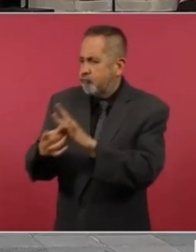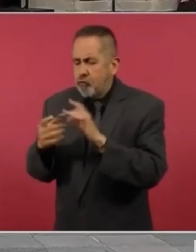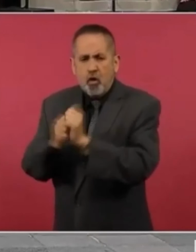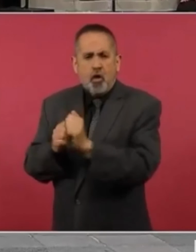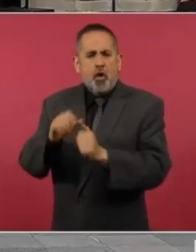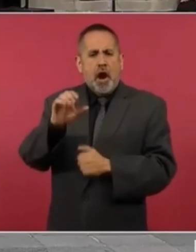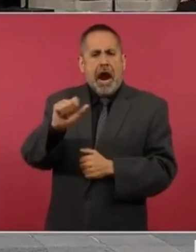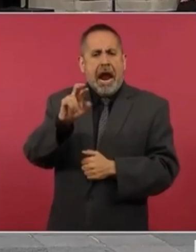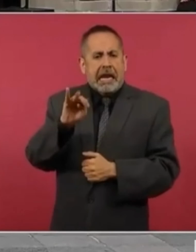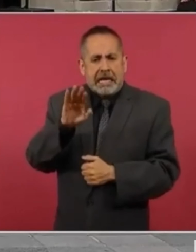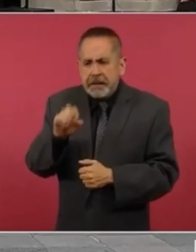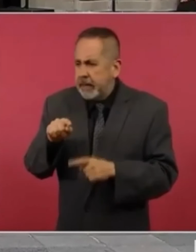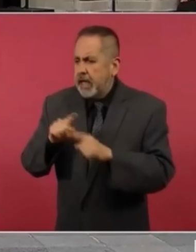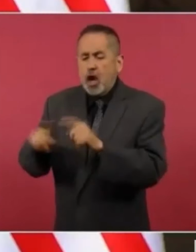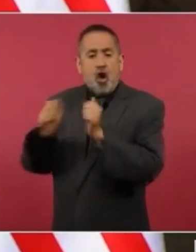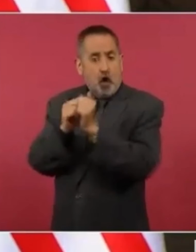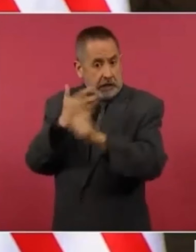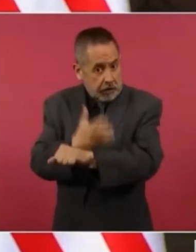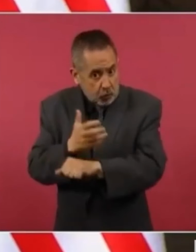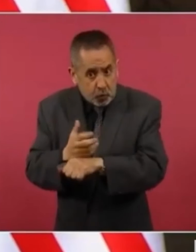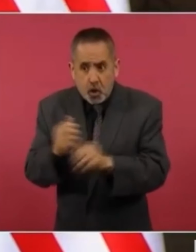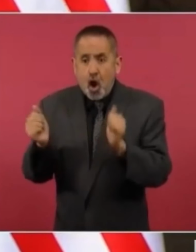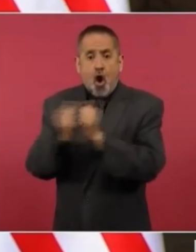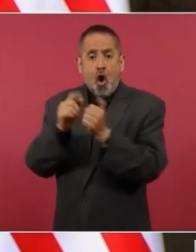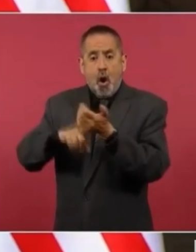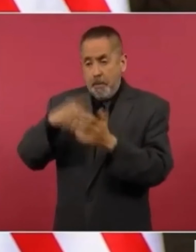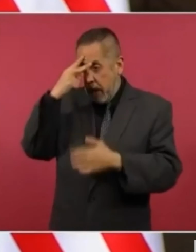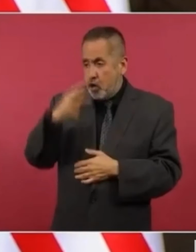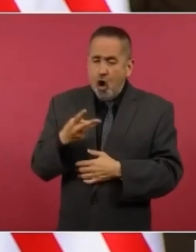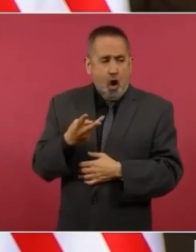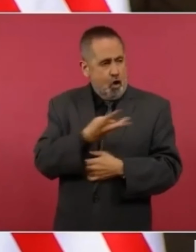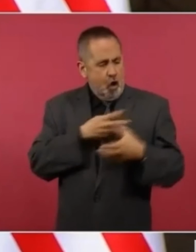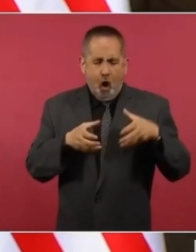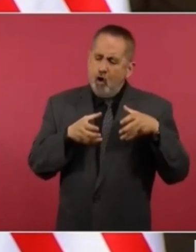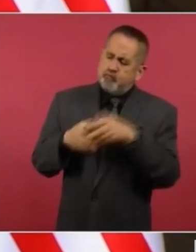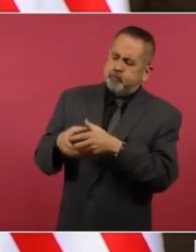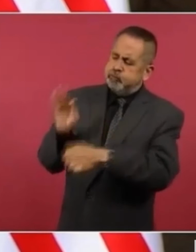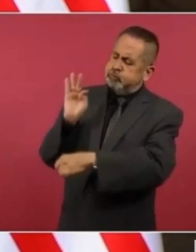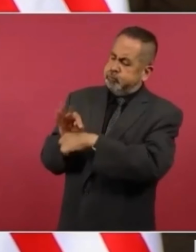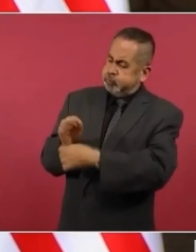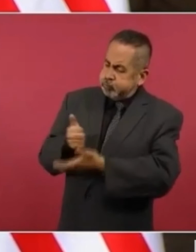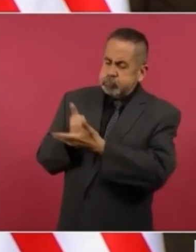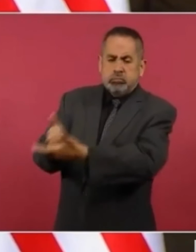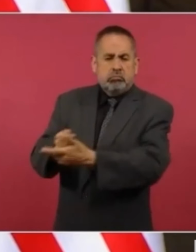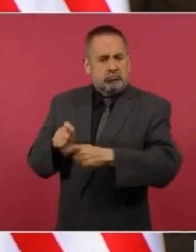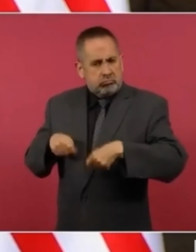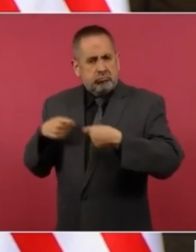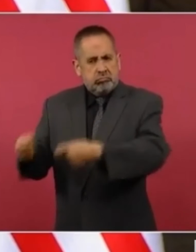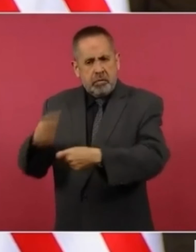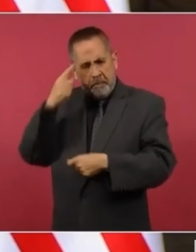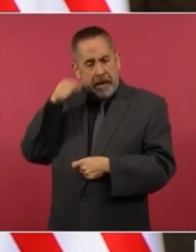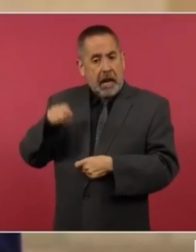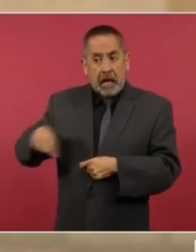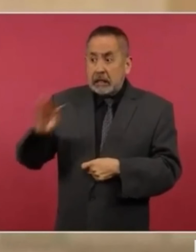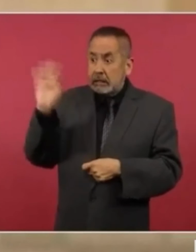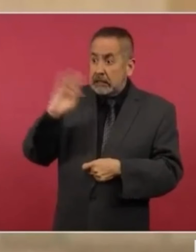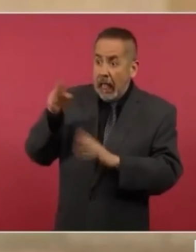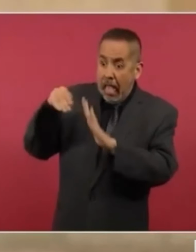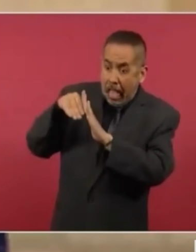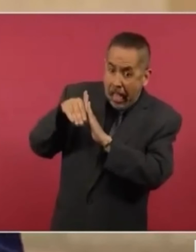Caribe, con los Estados Unidos y con México para garantizar que si la situación empiece a